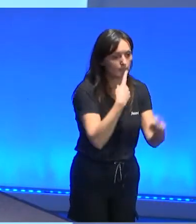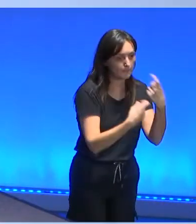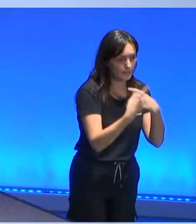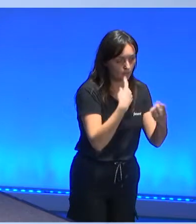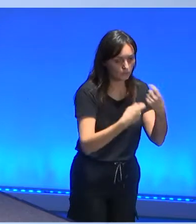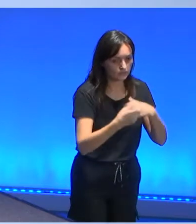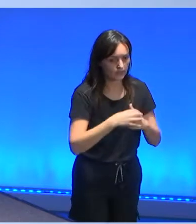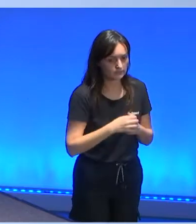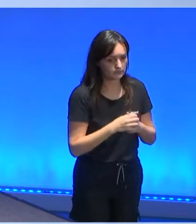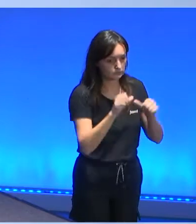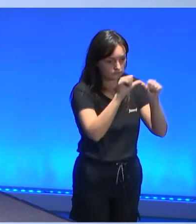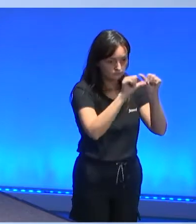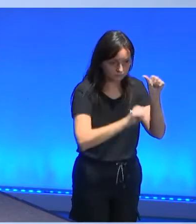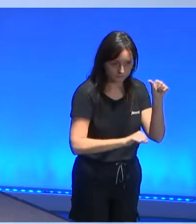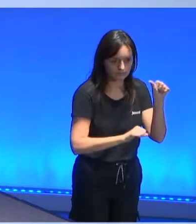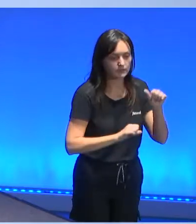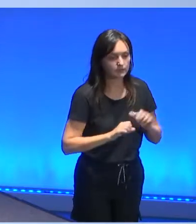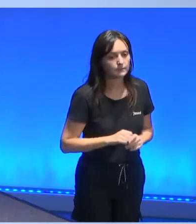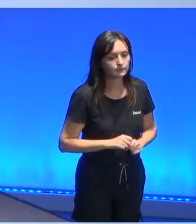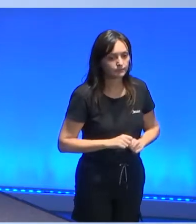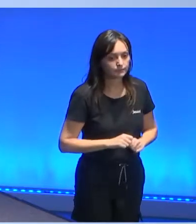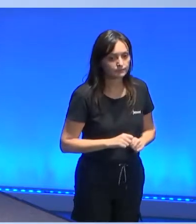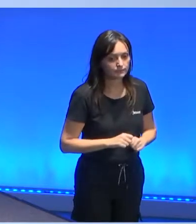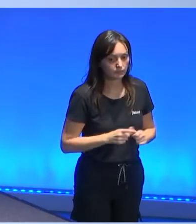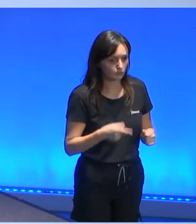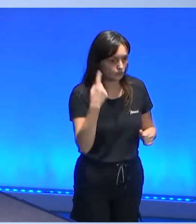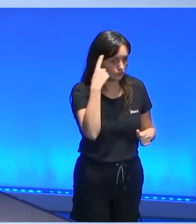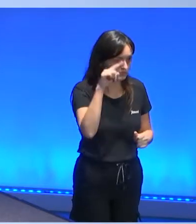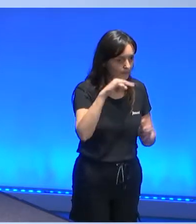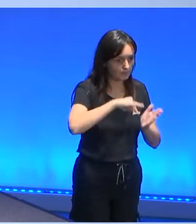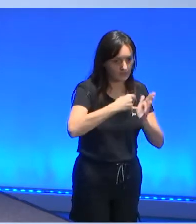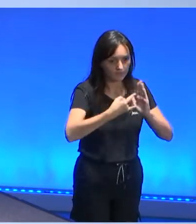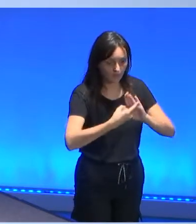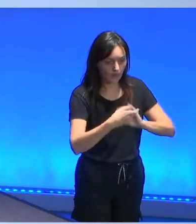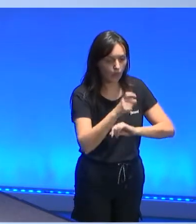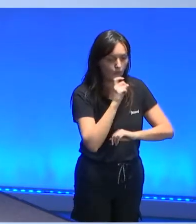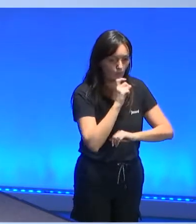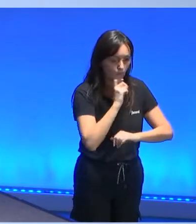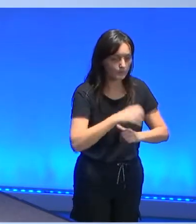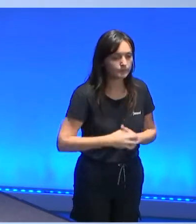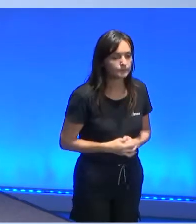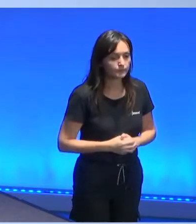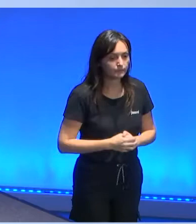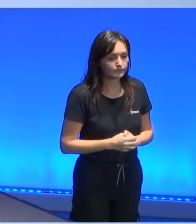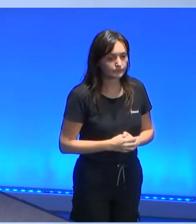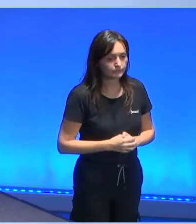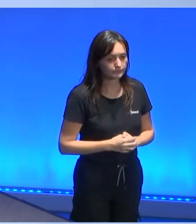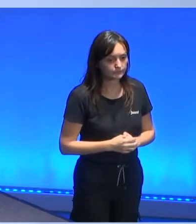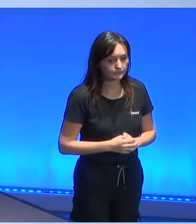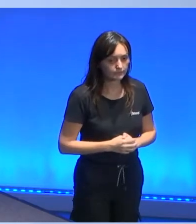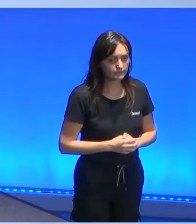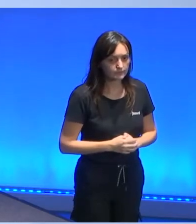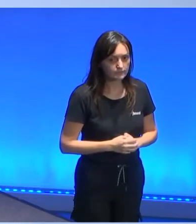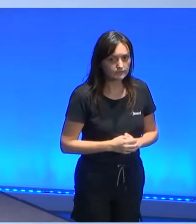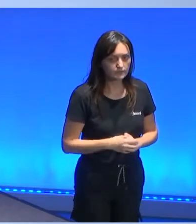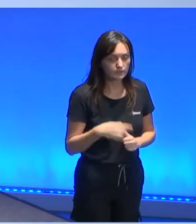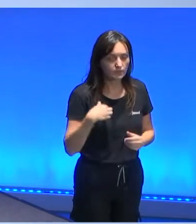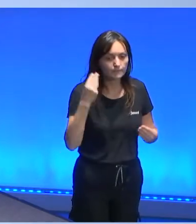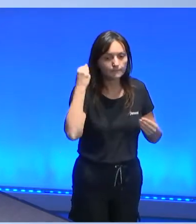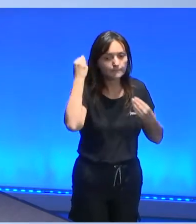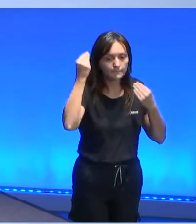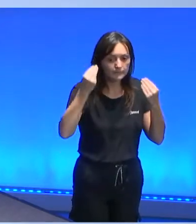es el orden del día, ¿vale? Y así sabemos todos de qué va. Bueno, yo